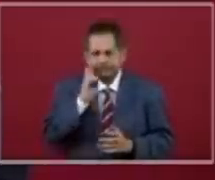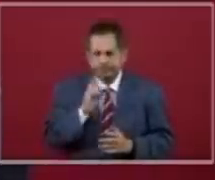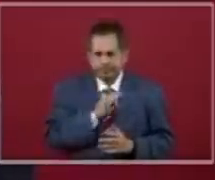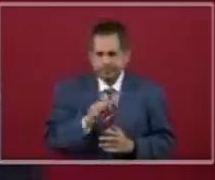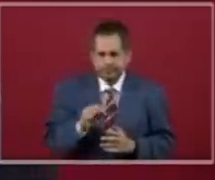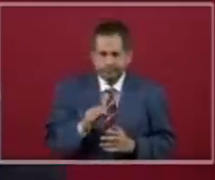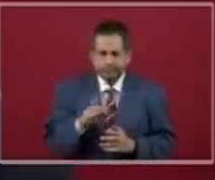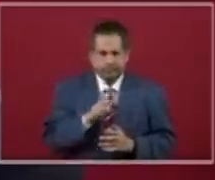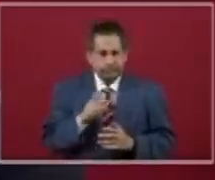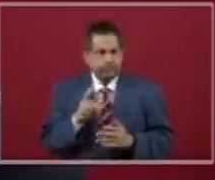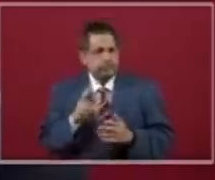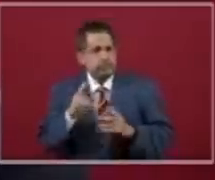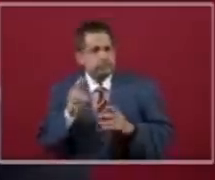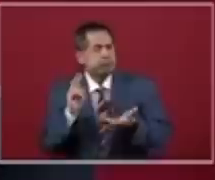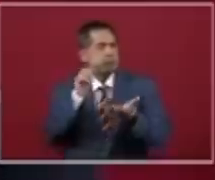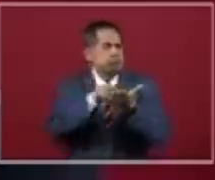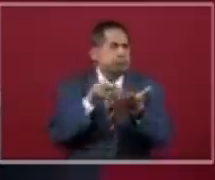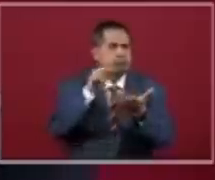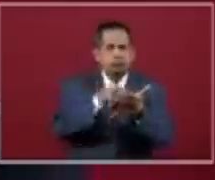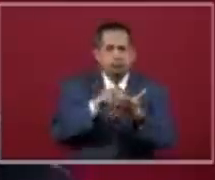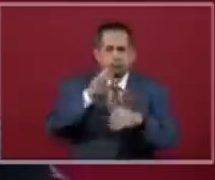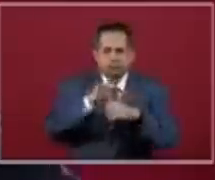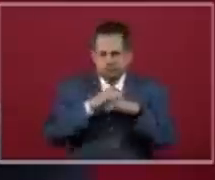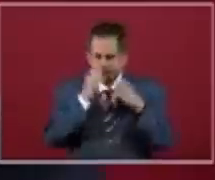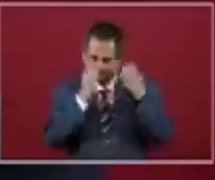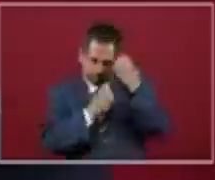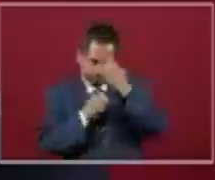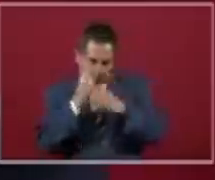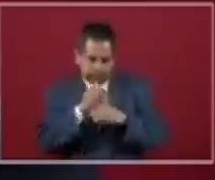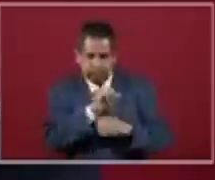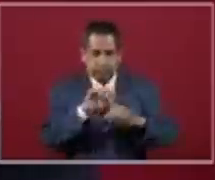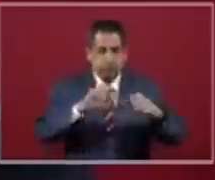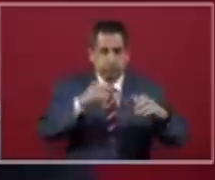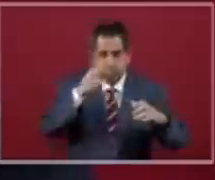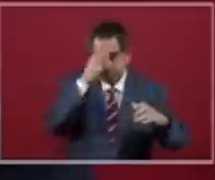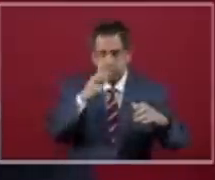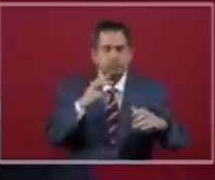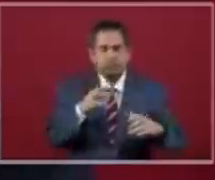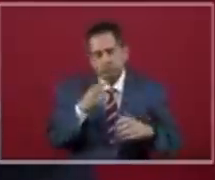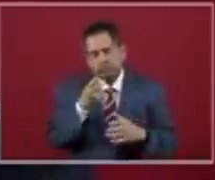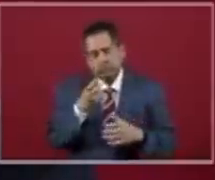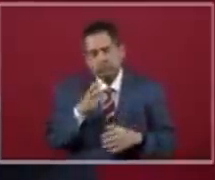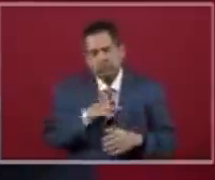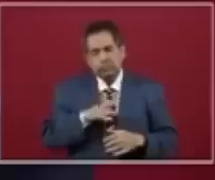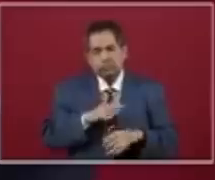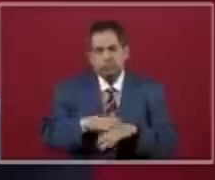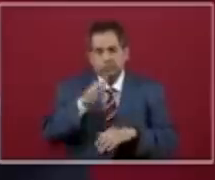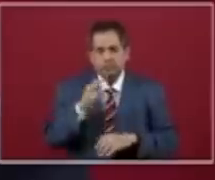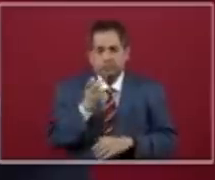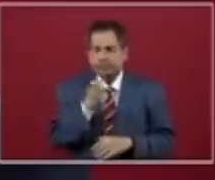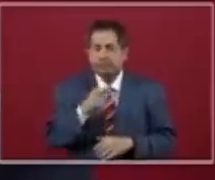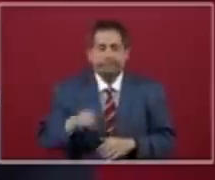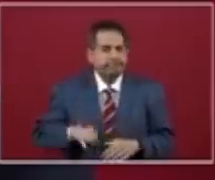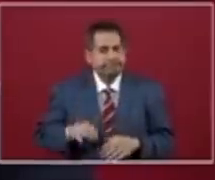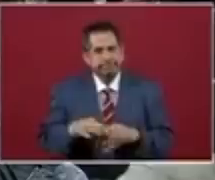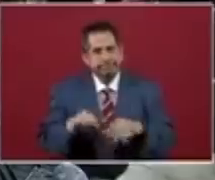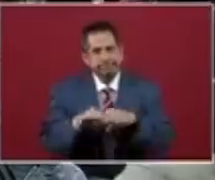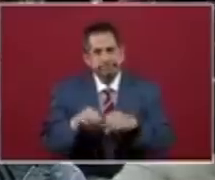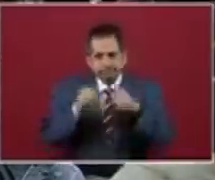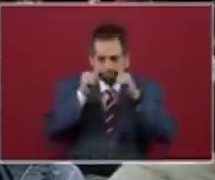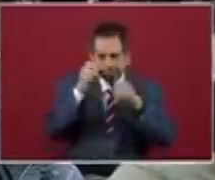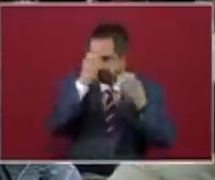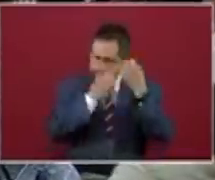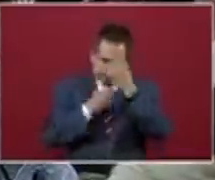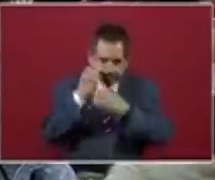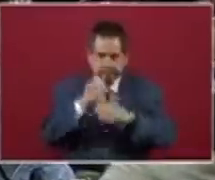más presencia en la comunidad, sino también más evaluación de la comunidad de lo que estamos haciendo. Eso es lo que nos interesa.